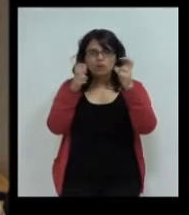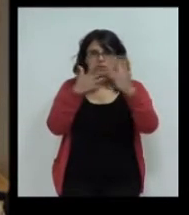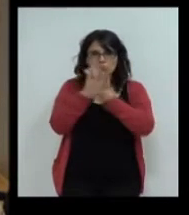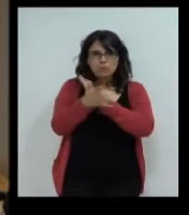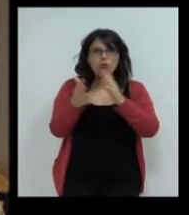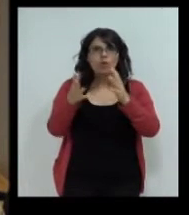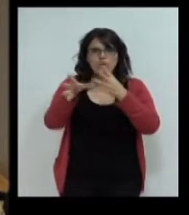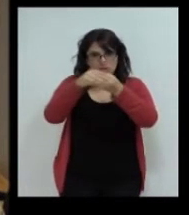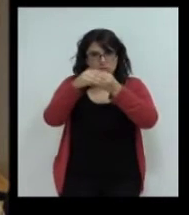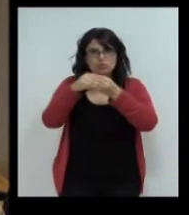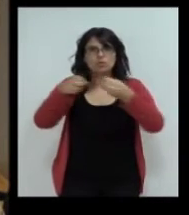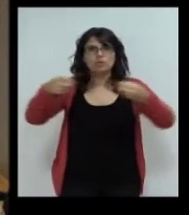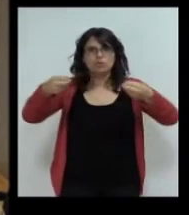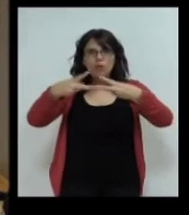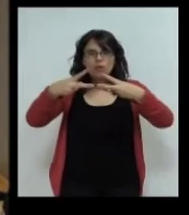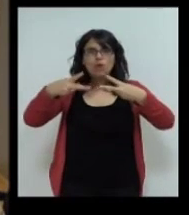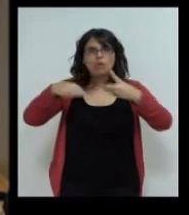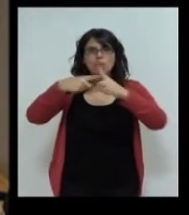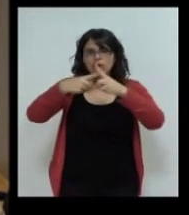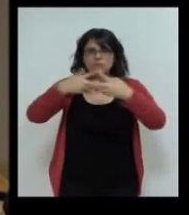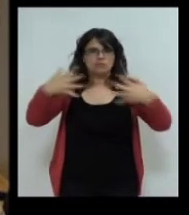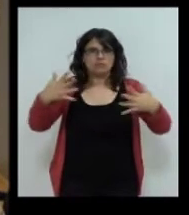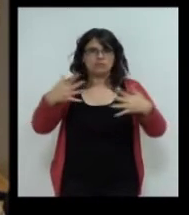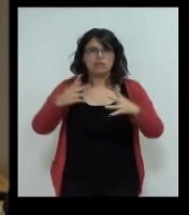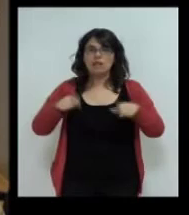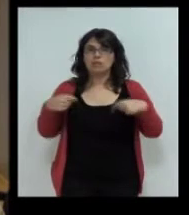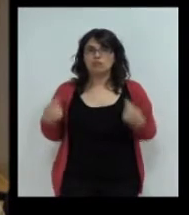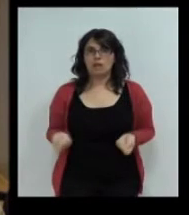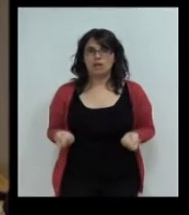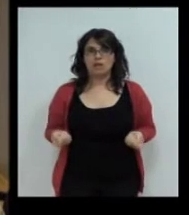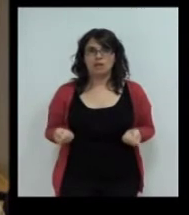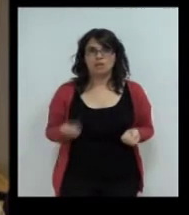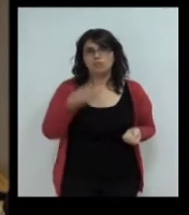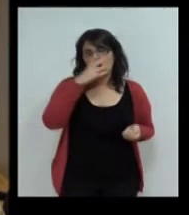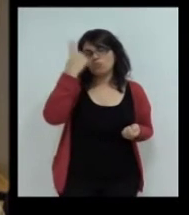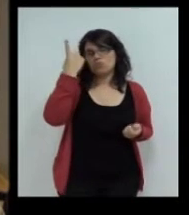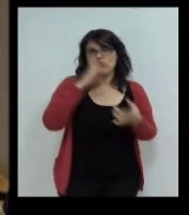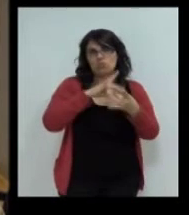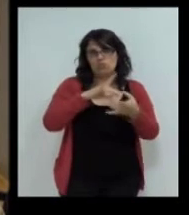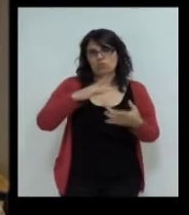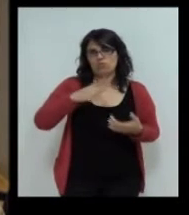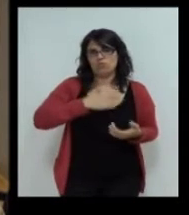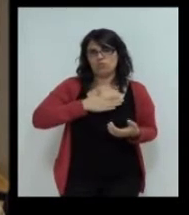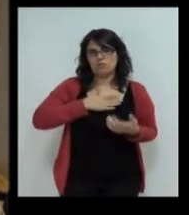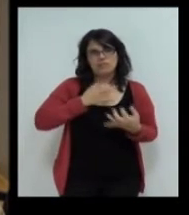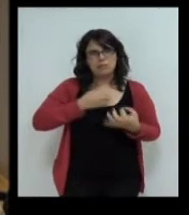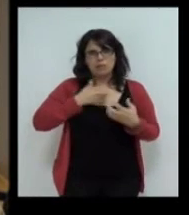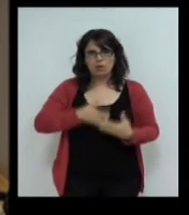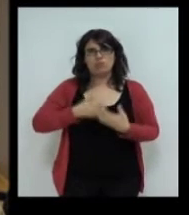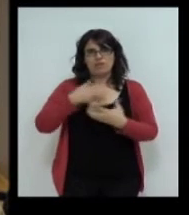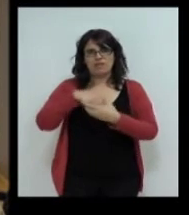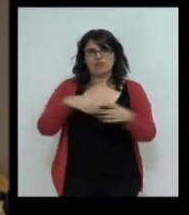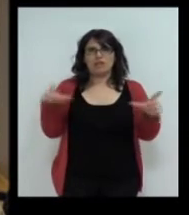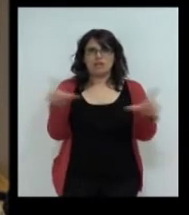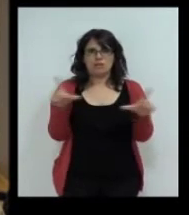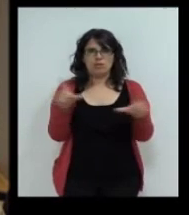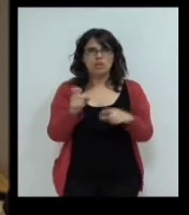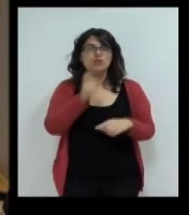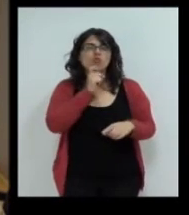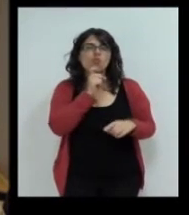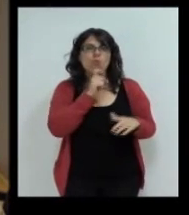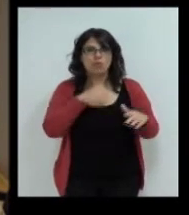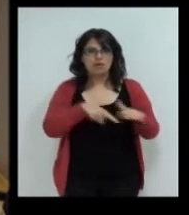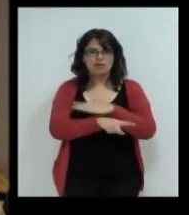el audio-vídeo de una forma natural, porque esto es uno de los caballos de batalla que tenemos siempre, ¿no? En las televisiones, el cómo